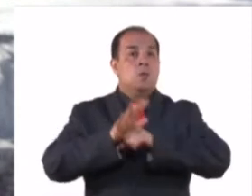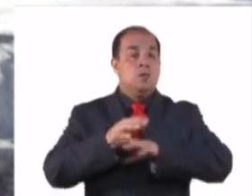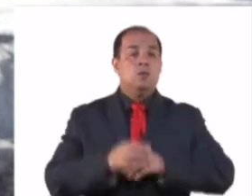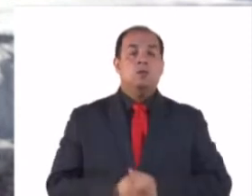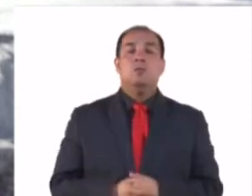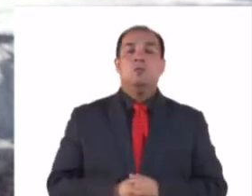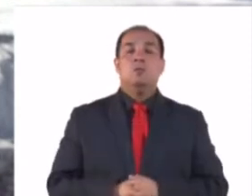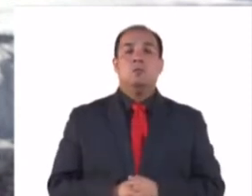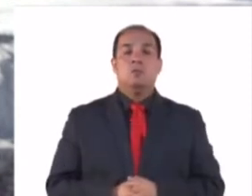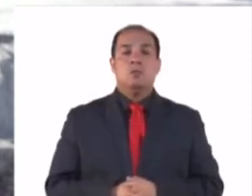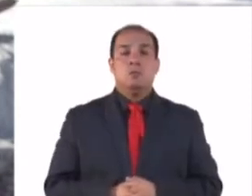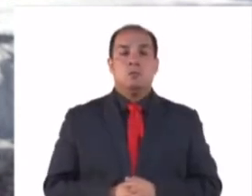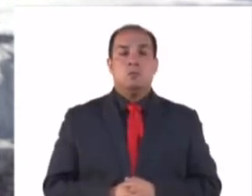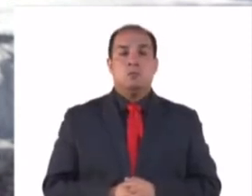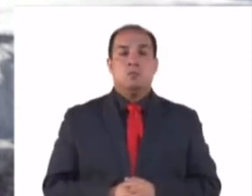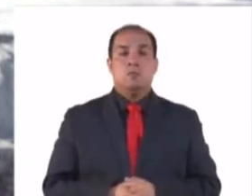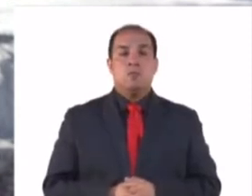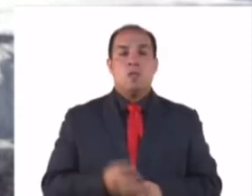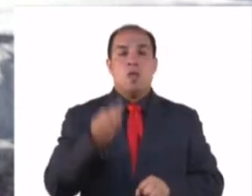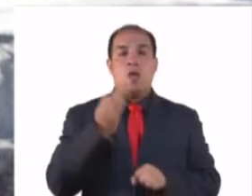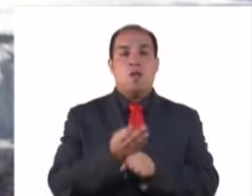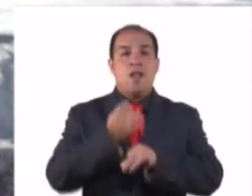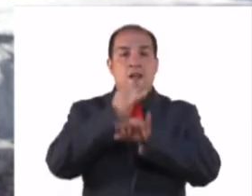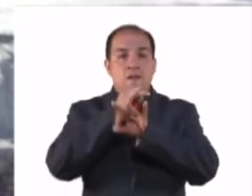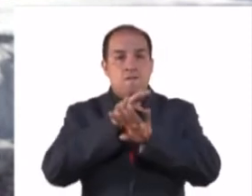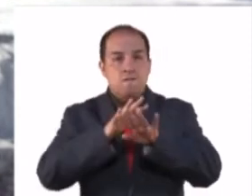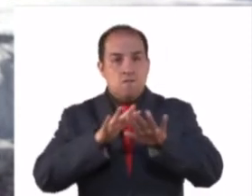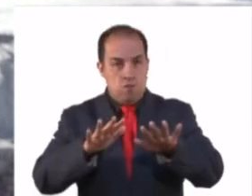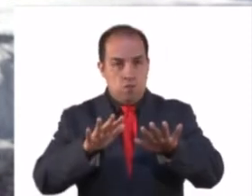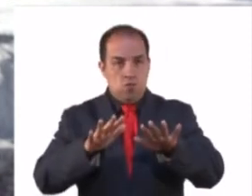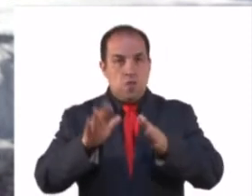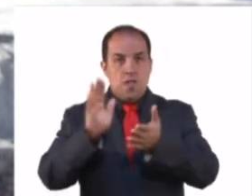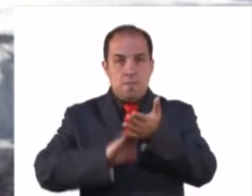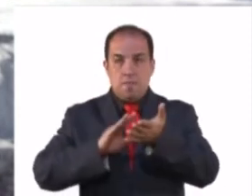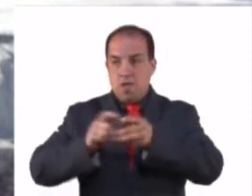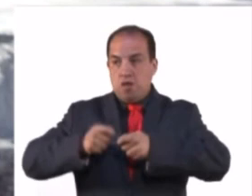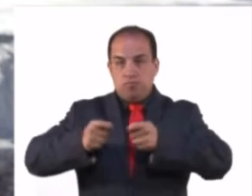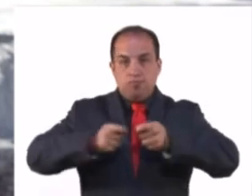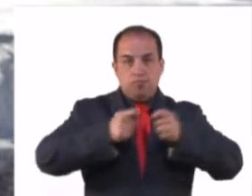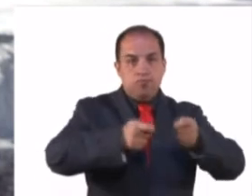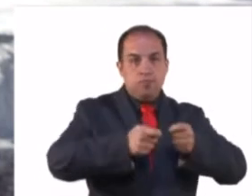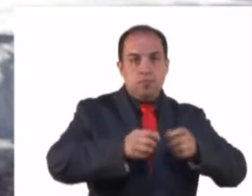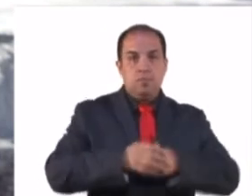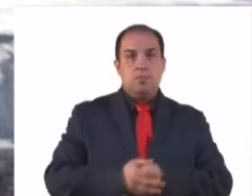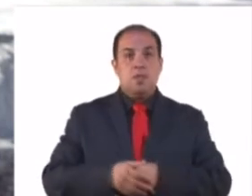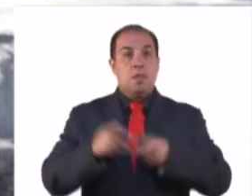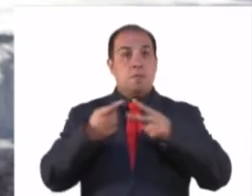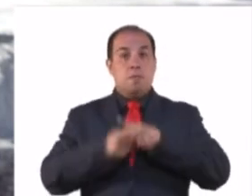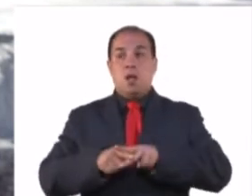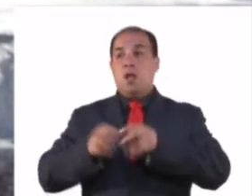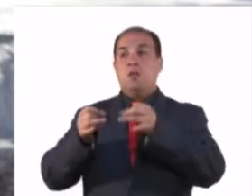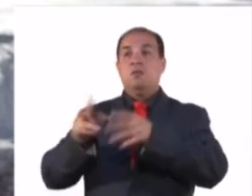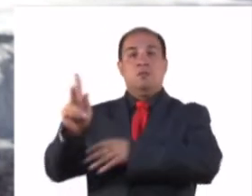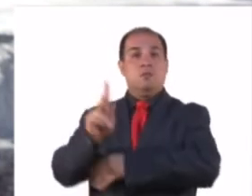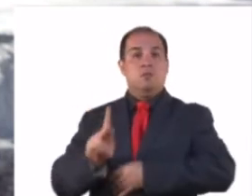repito, es una campaña orquestada desde oficinas públicas.